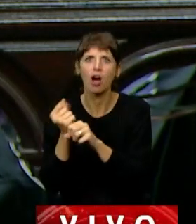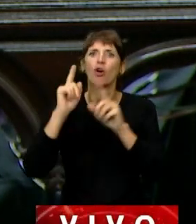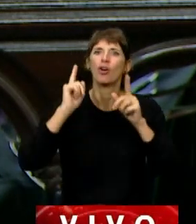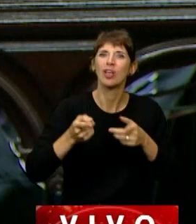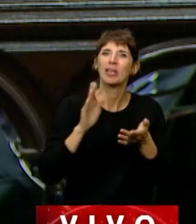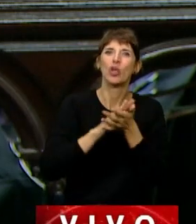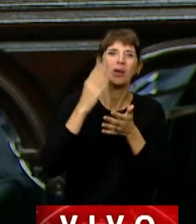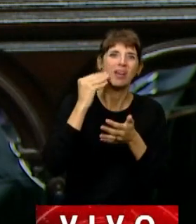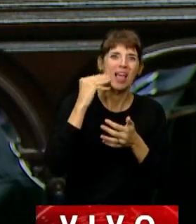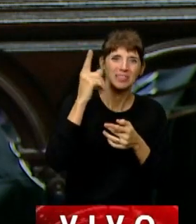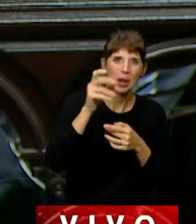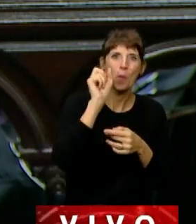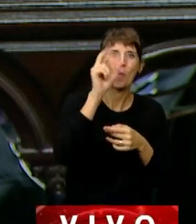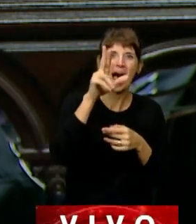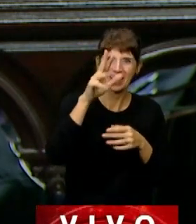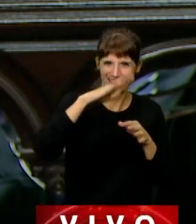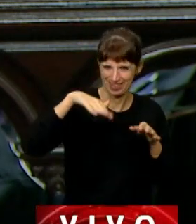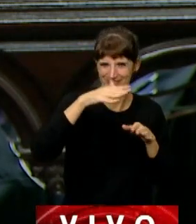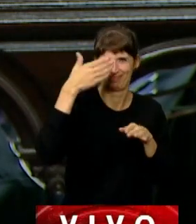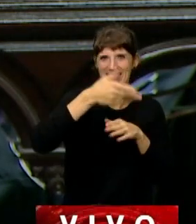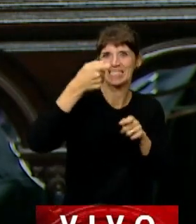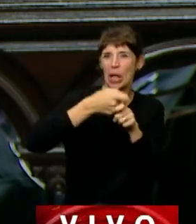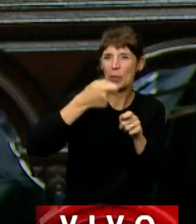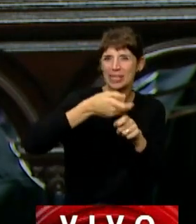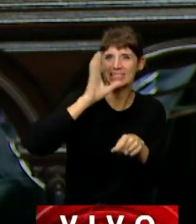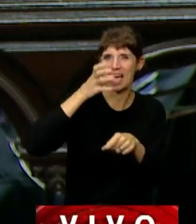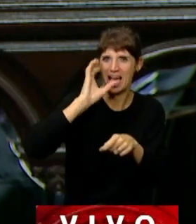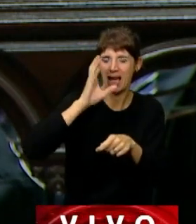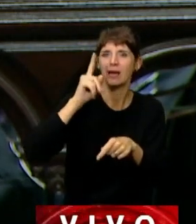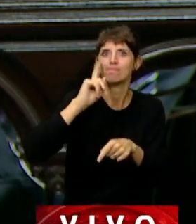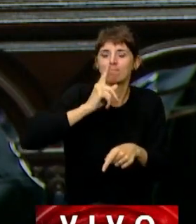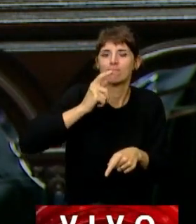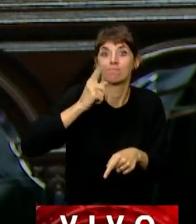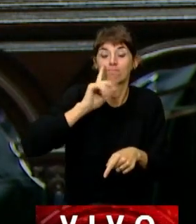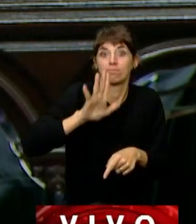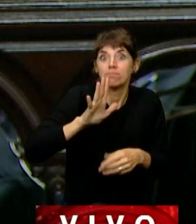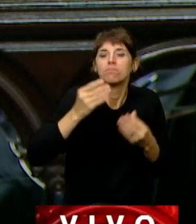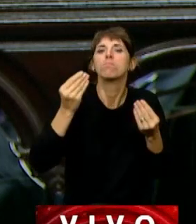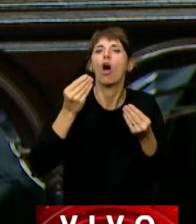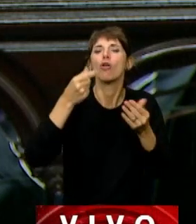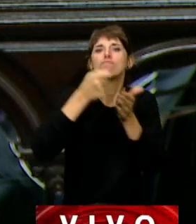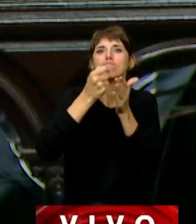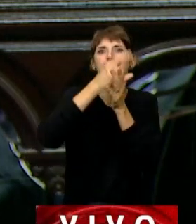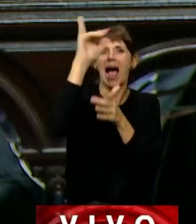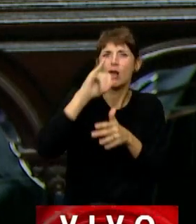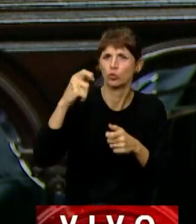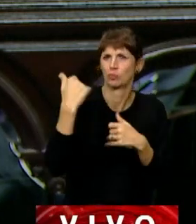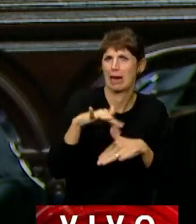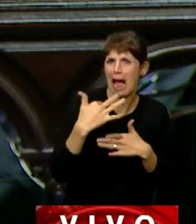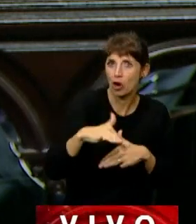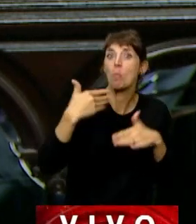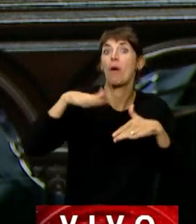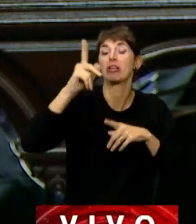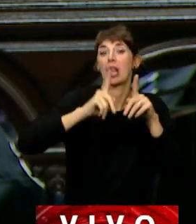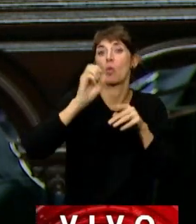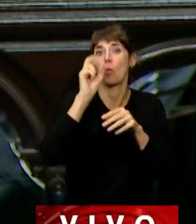británico, se está refiriendo a los bares donde se toma cerveza, por el mayor costo de las tarifas de energía. Conflictos sociales por precio y